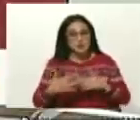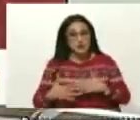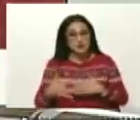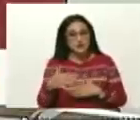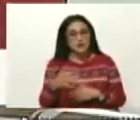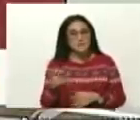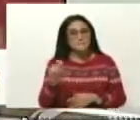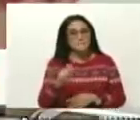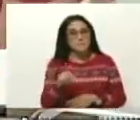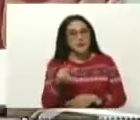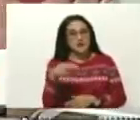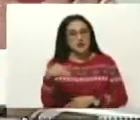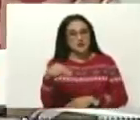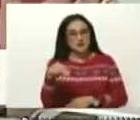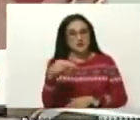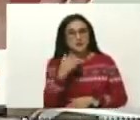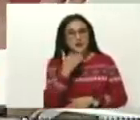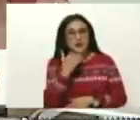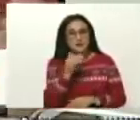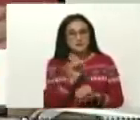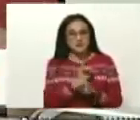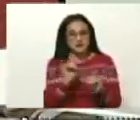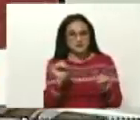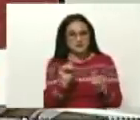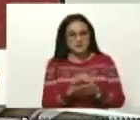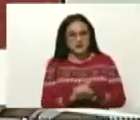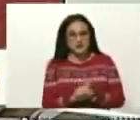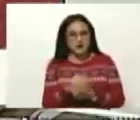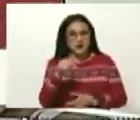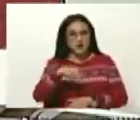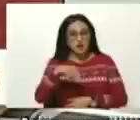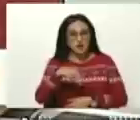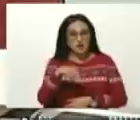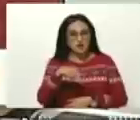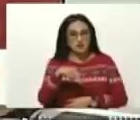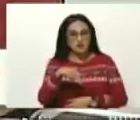mes de noviembre casi termina, ya hoy es